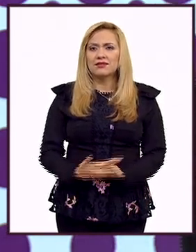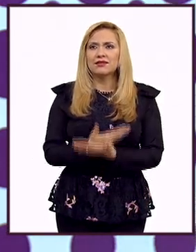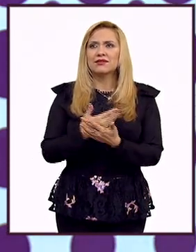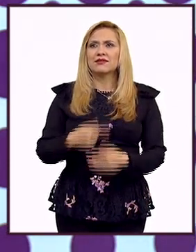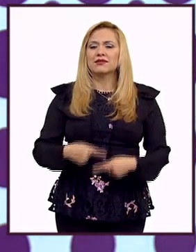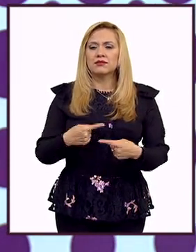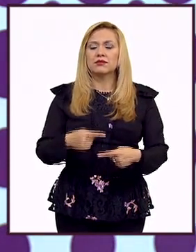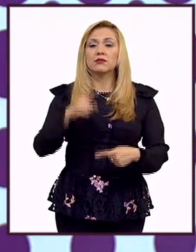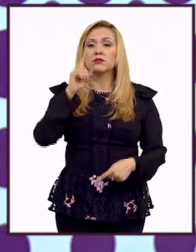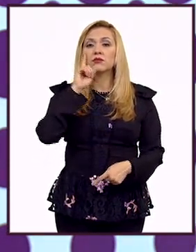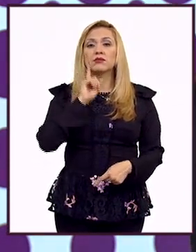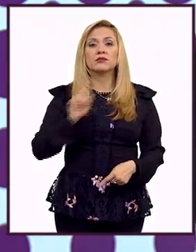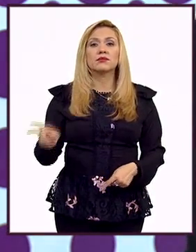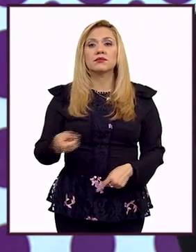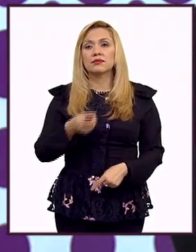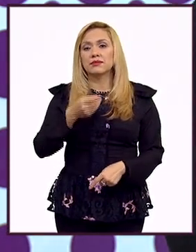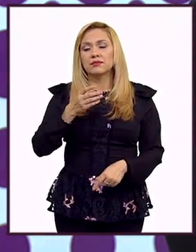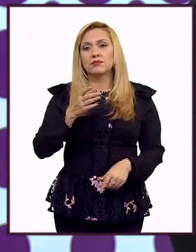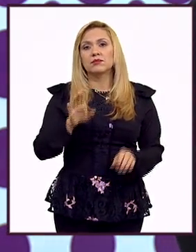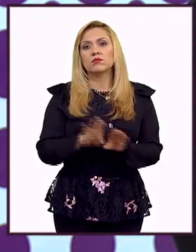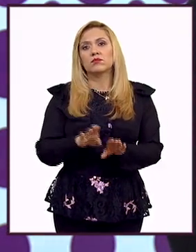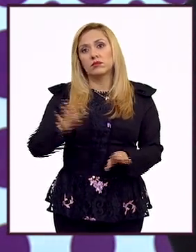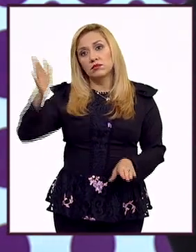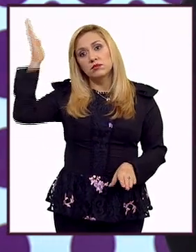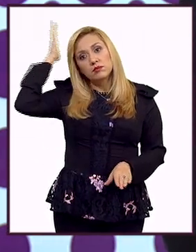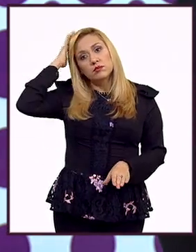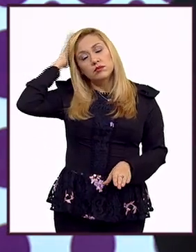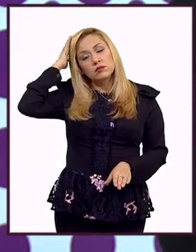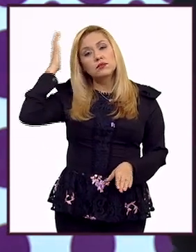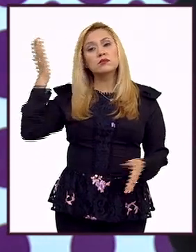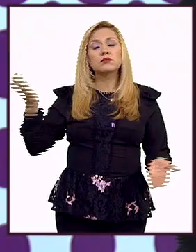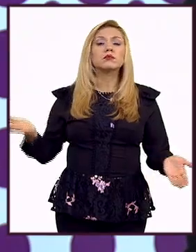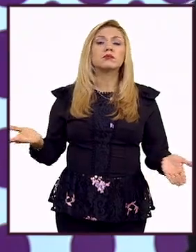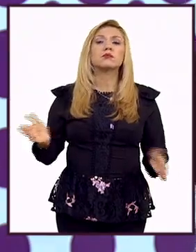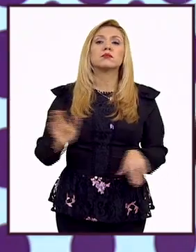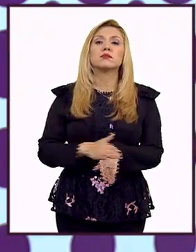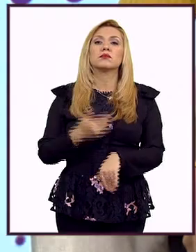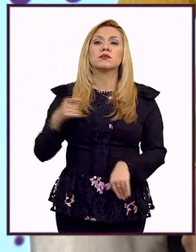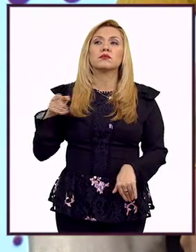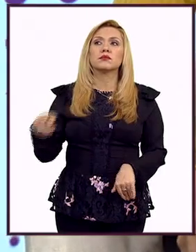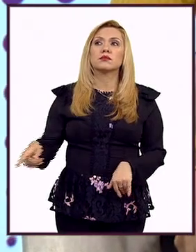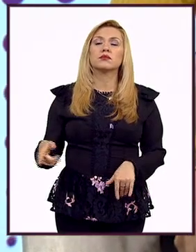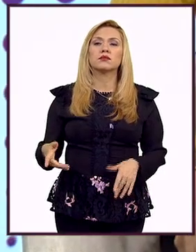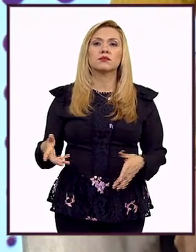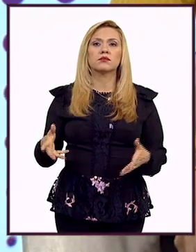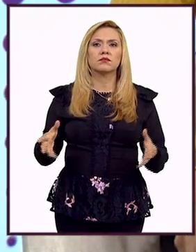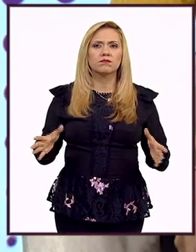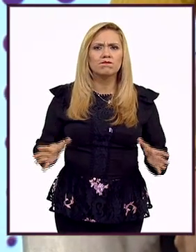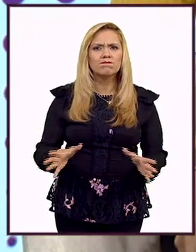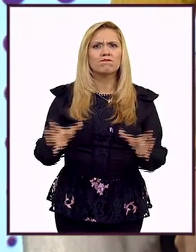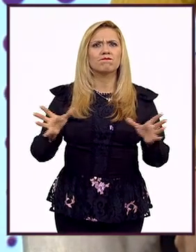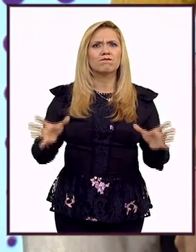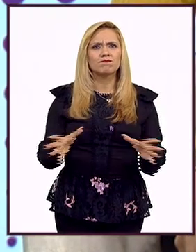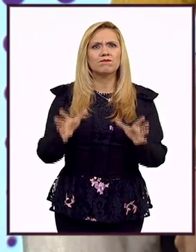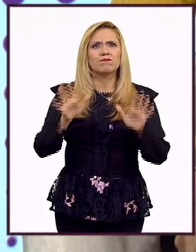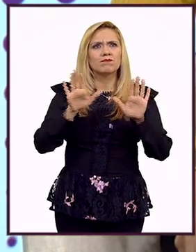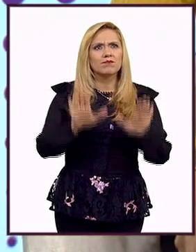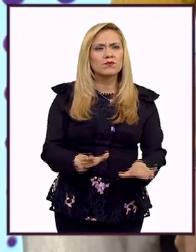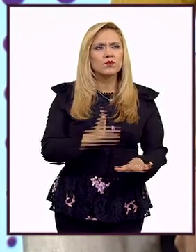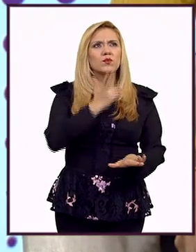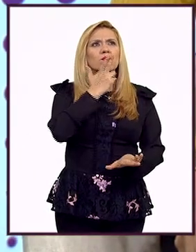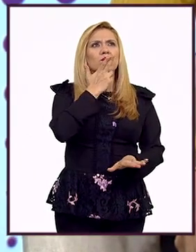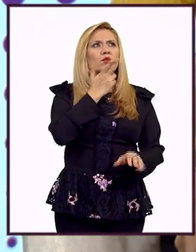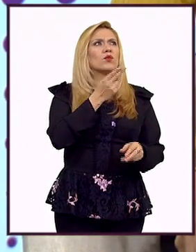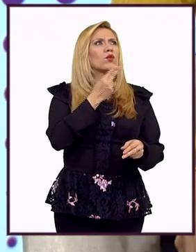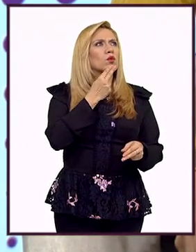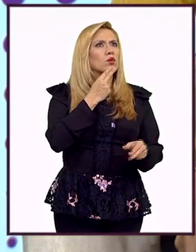vuelven a surgir como líderes, como personas que fomentan este arraigo, fomentan este uso razonable